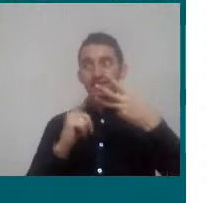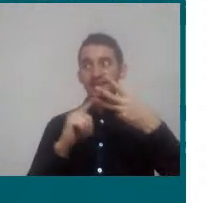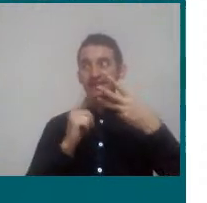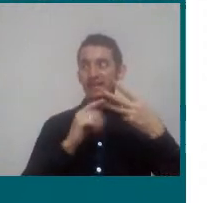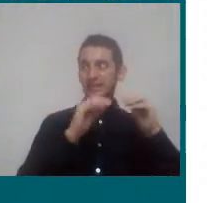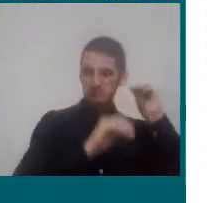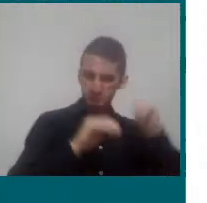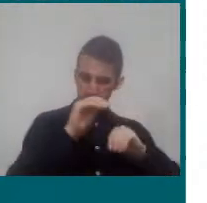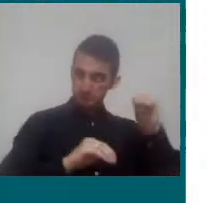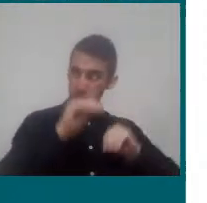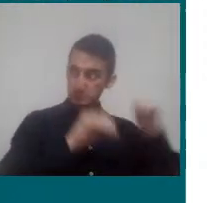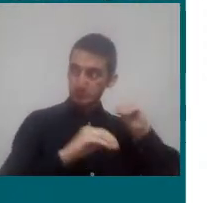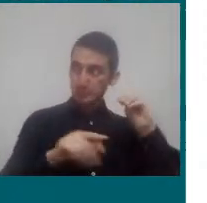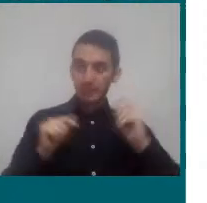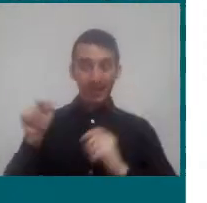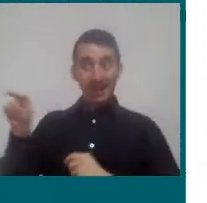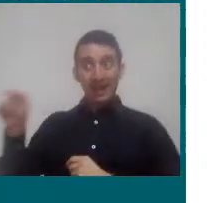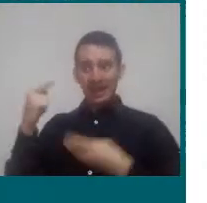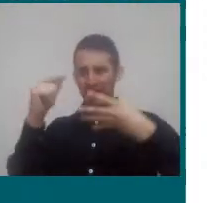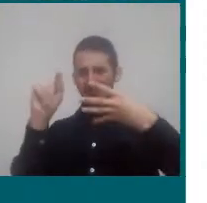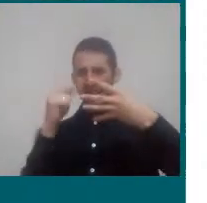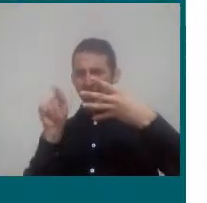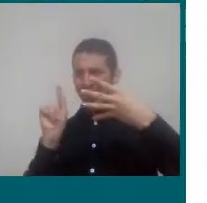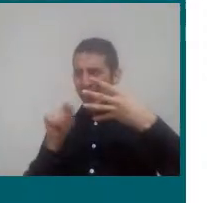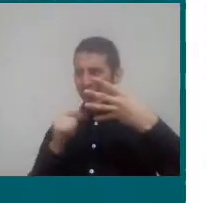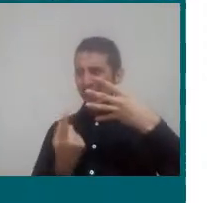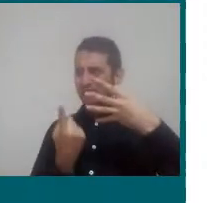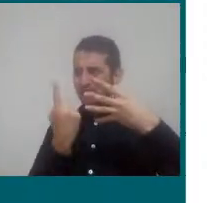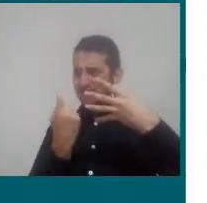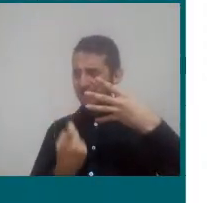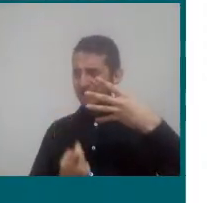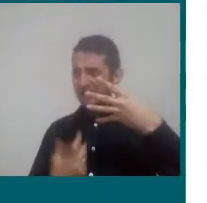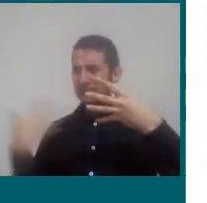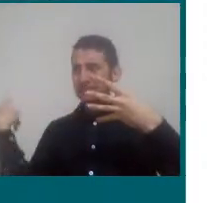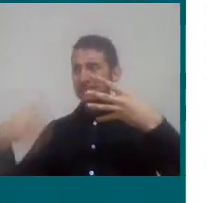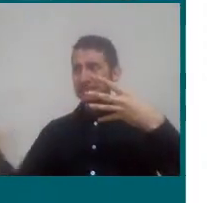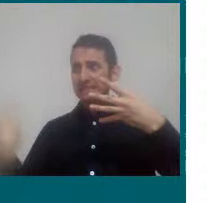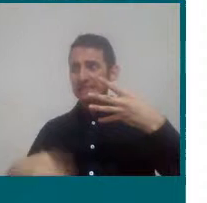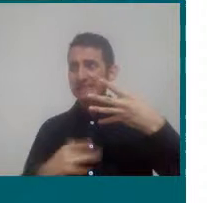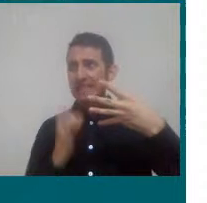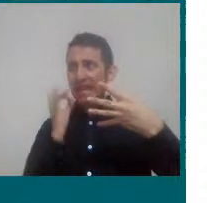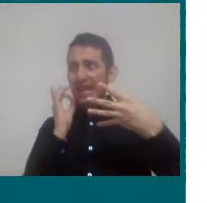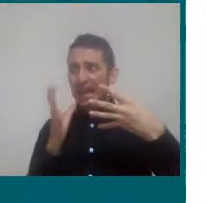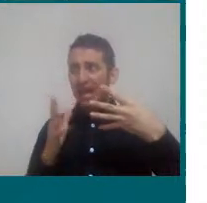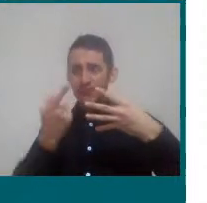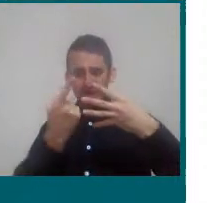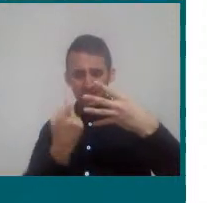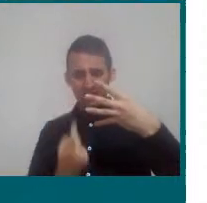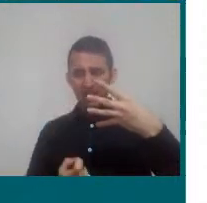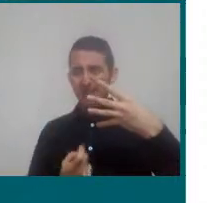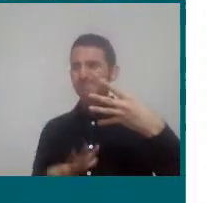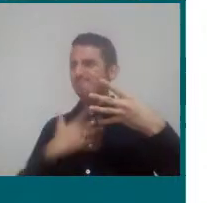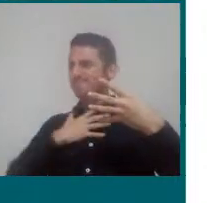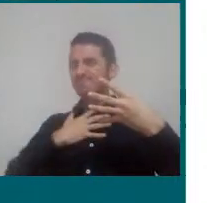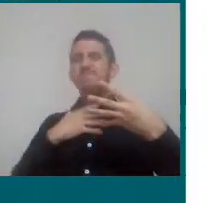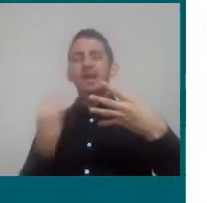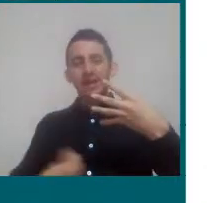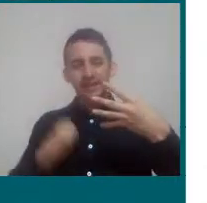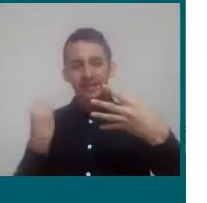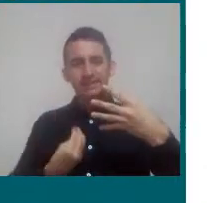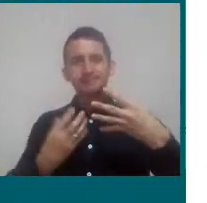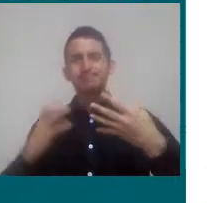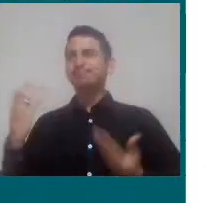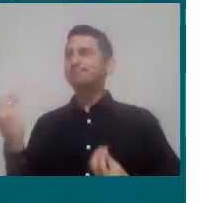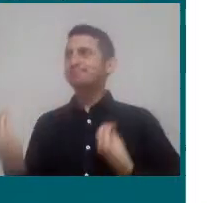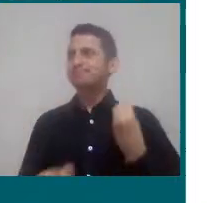si ese vacío está como es muy grande entre lo que el alumno sabe y donde tenemos que llegar, pues dice, joder, es